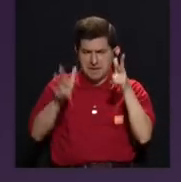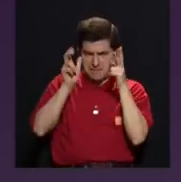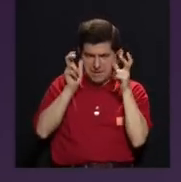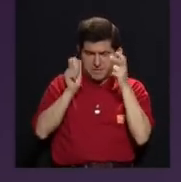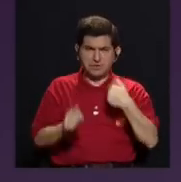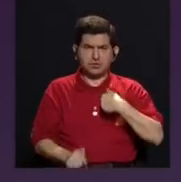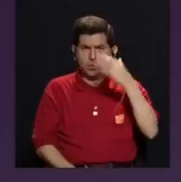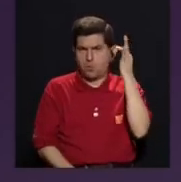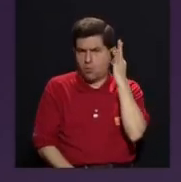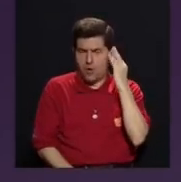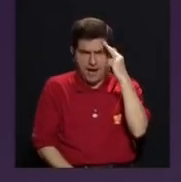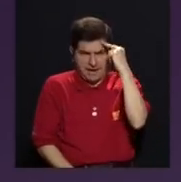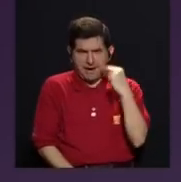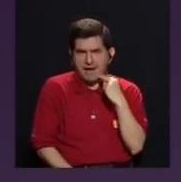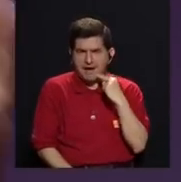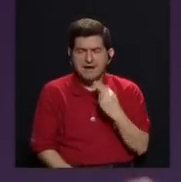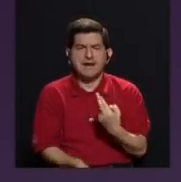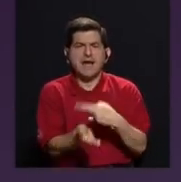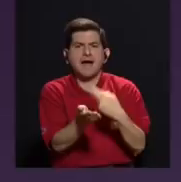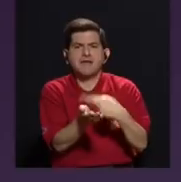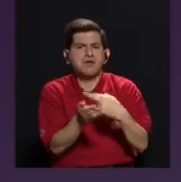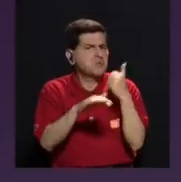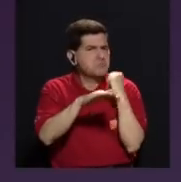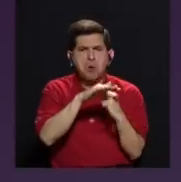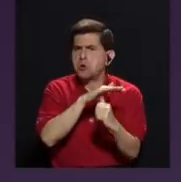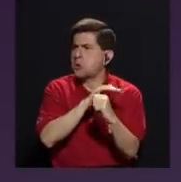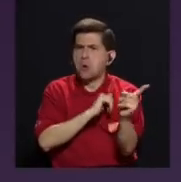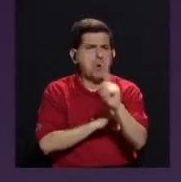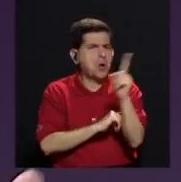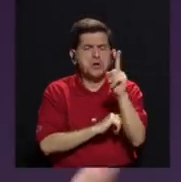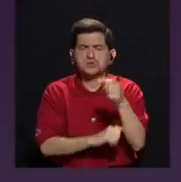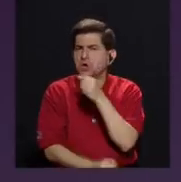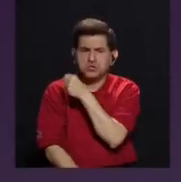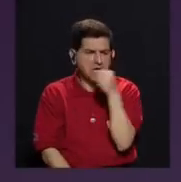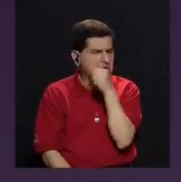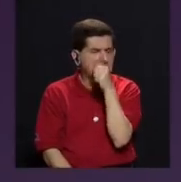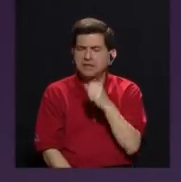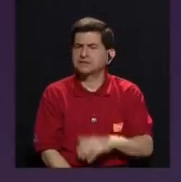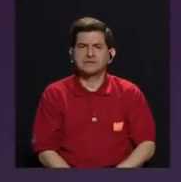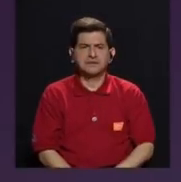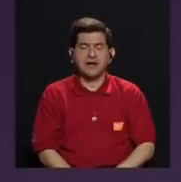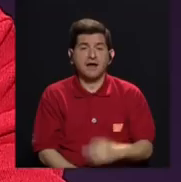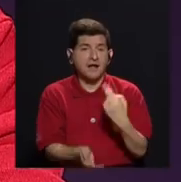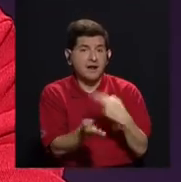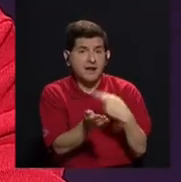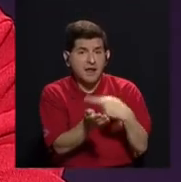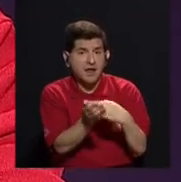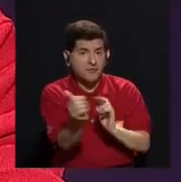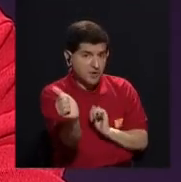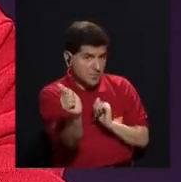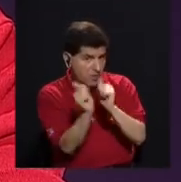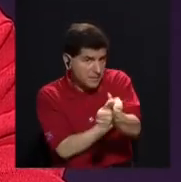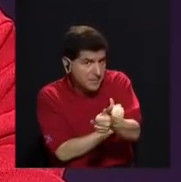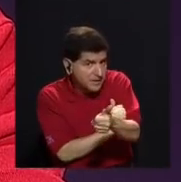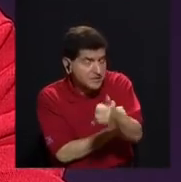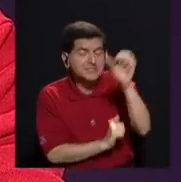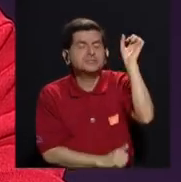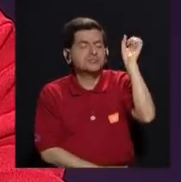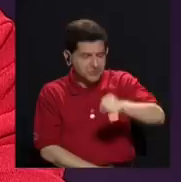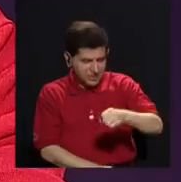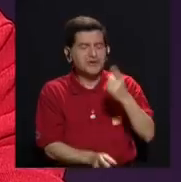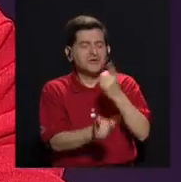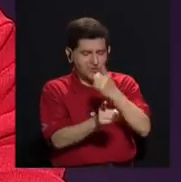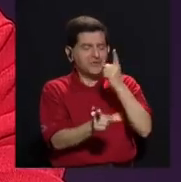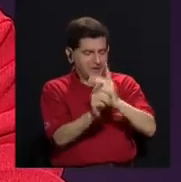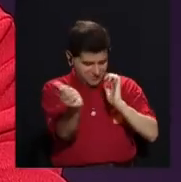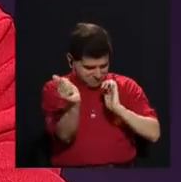pues es un ritmo que no tenemos que escondernos para cantarlo para tocarlo es un ritmo que transgrede definitivamente